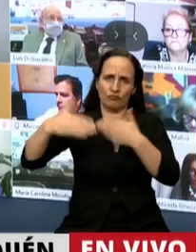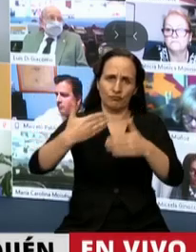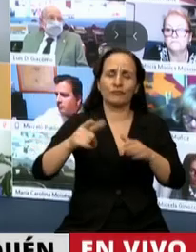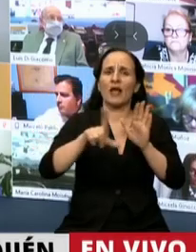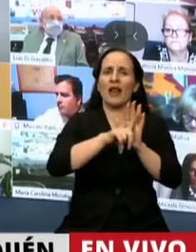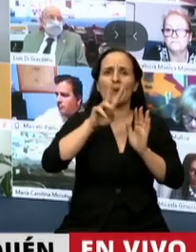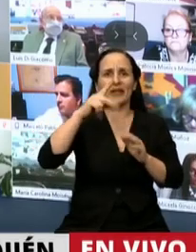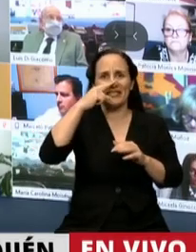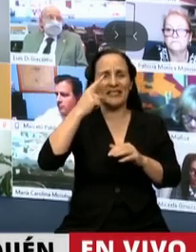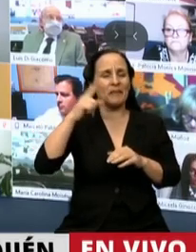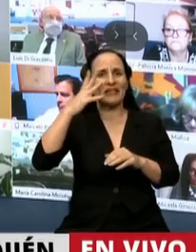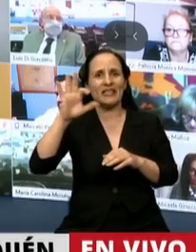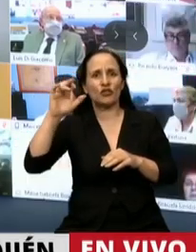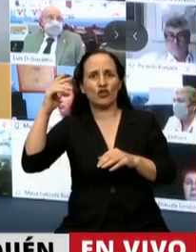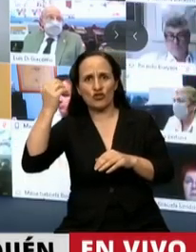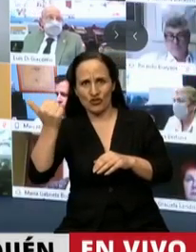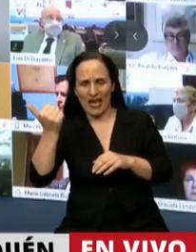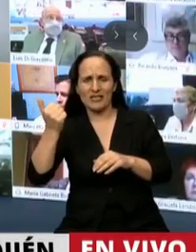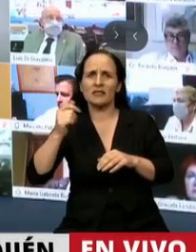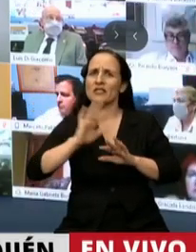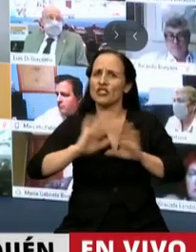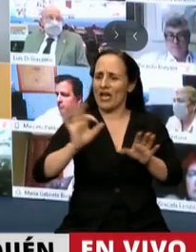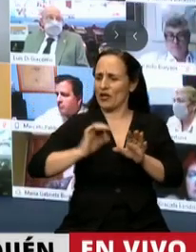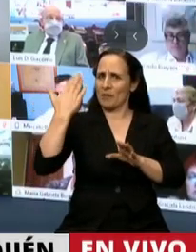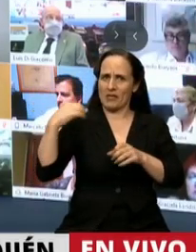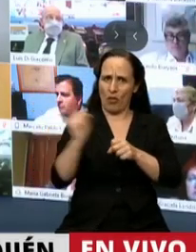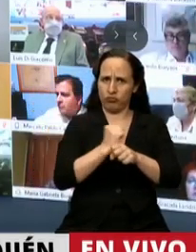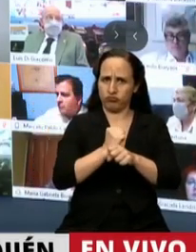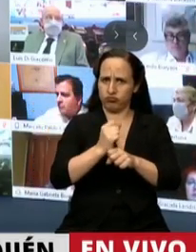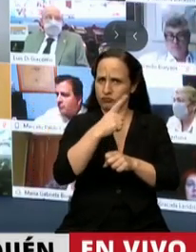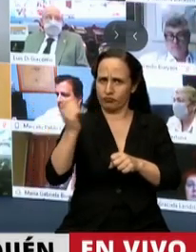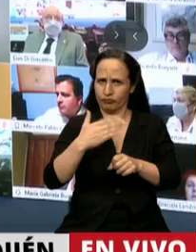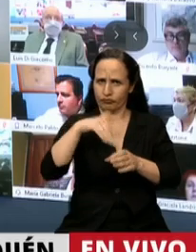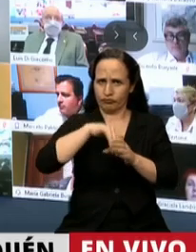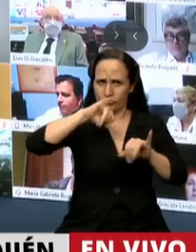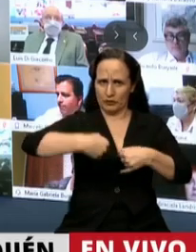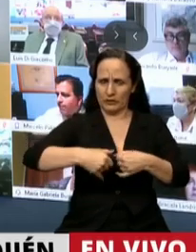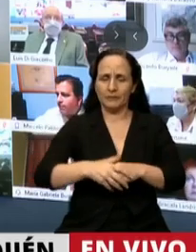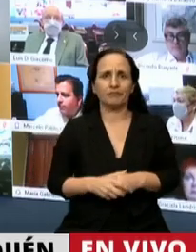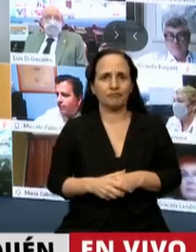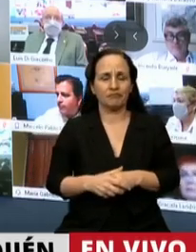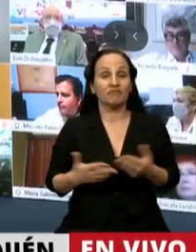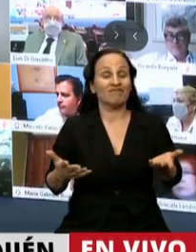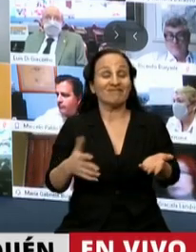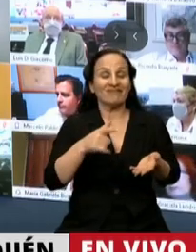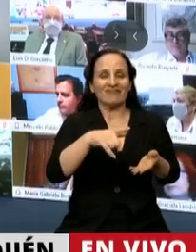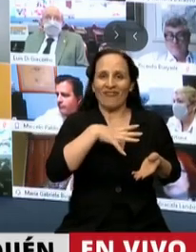ley 27.506 sancionada por unanimidad el año pasado. El sector está sin una